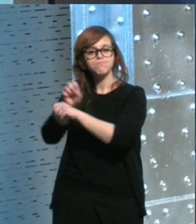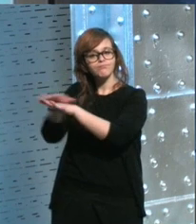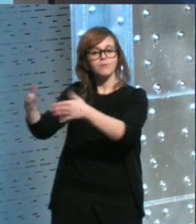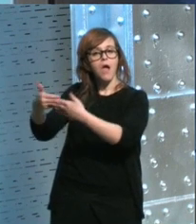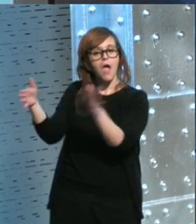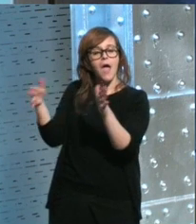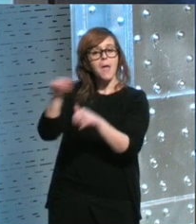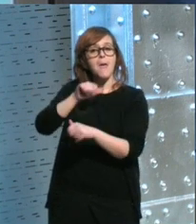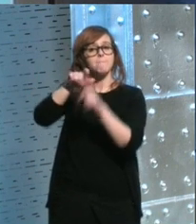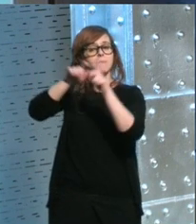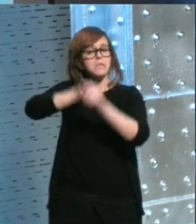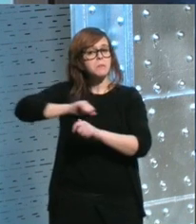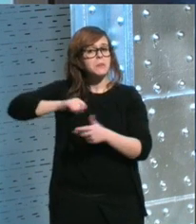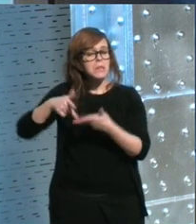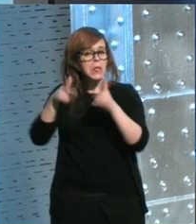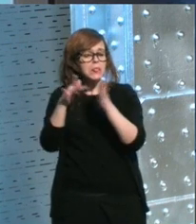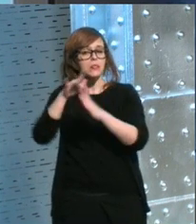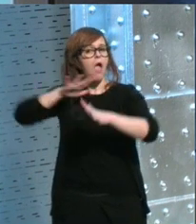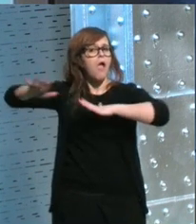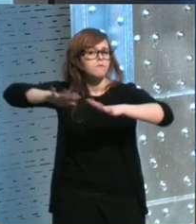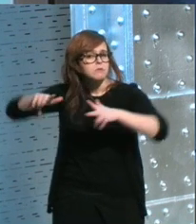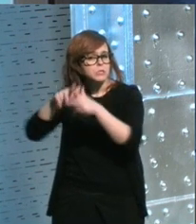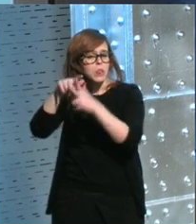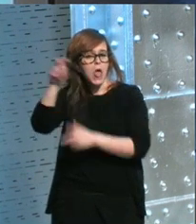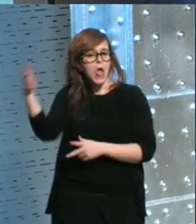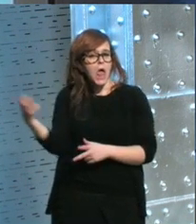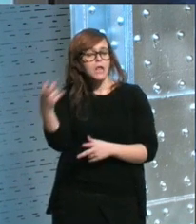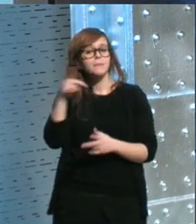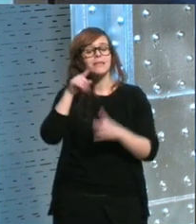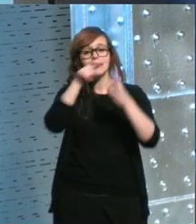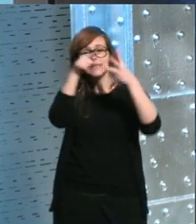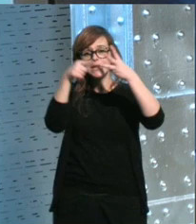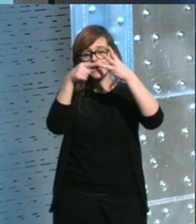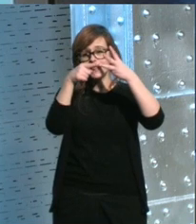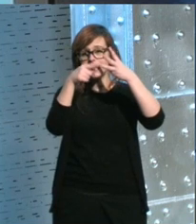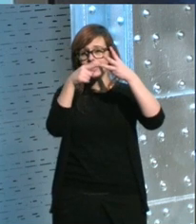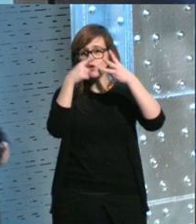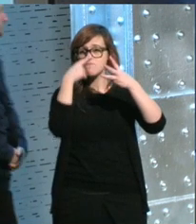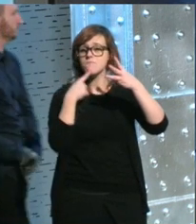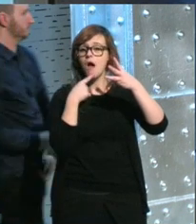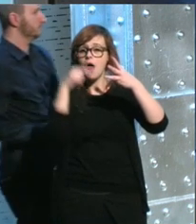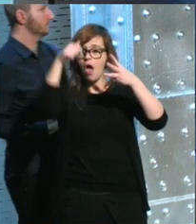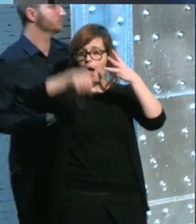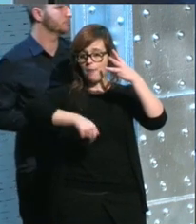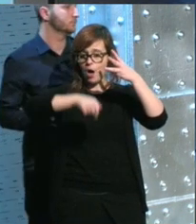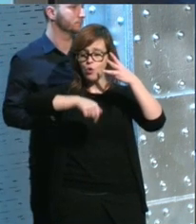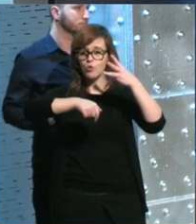independientes, empresas, activistas sociales, etc. Y la tercera imagen, la de